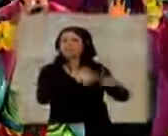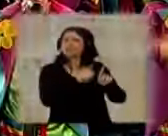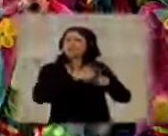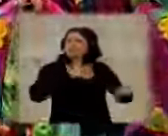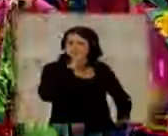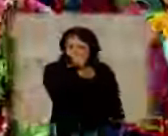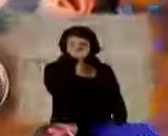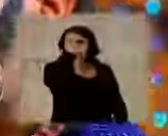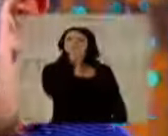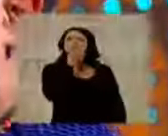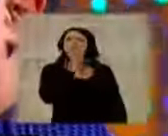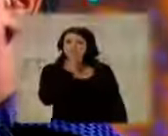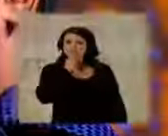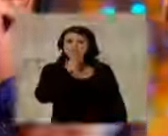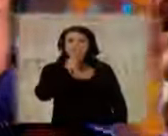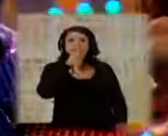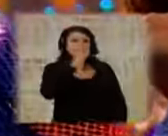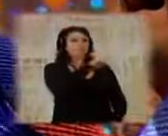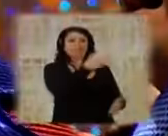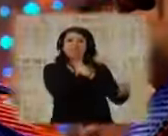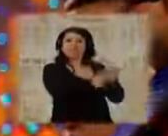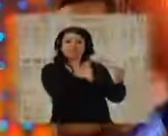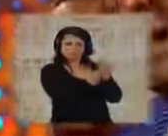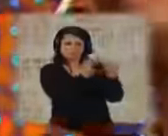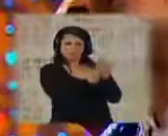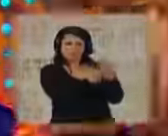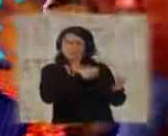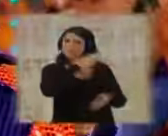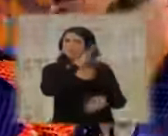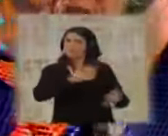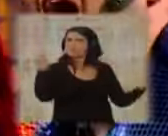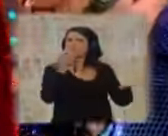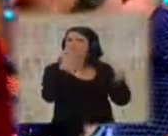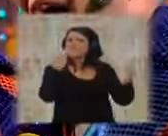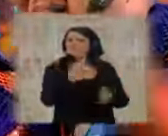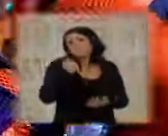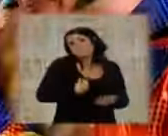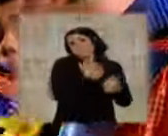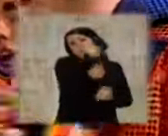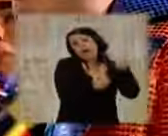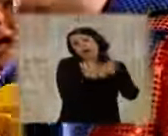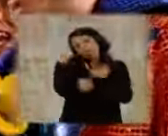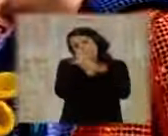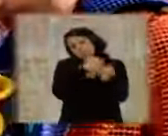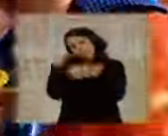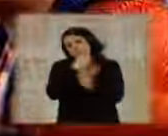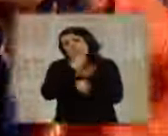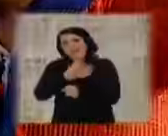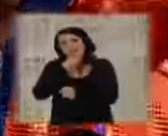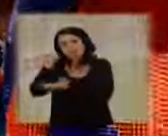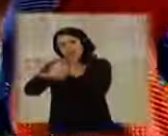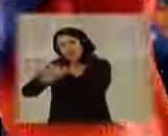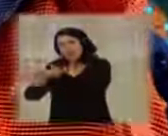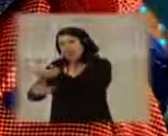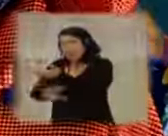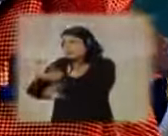asombro, pues se ha podido demostrar que algunas murgas de Las Palmas compran letras, las